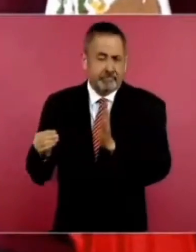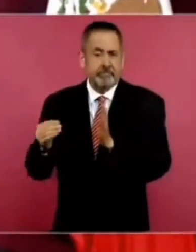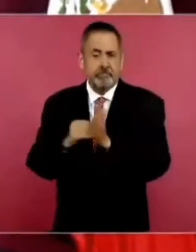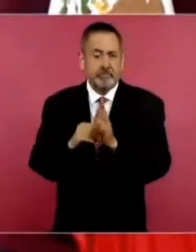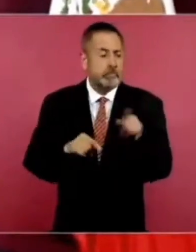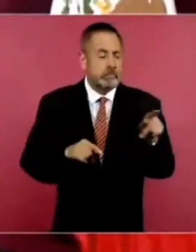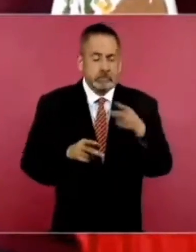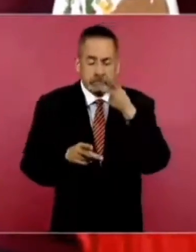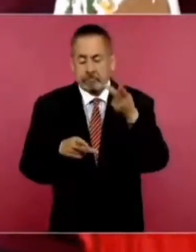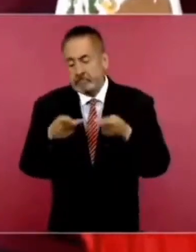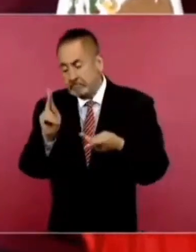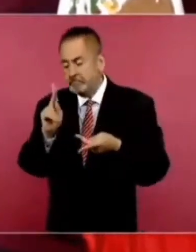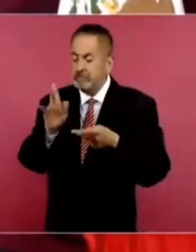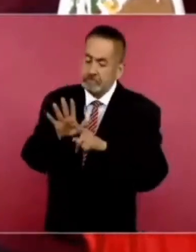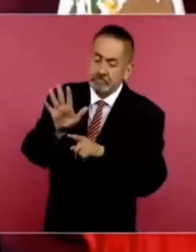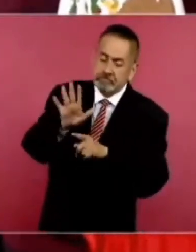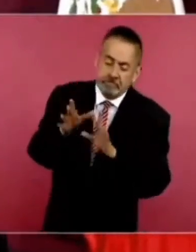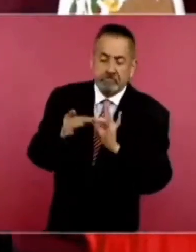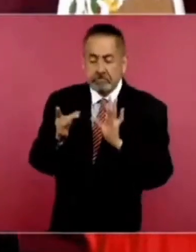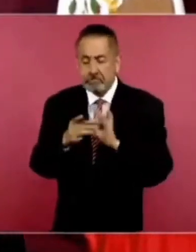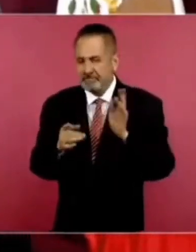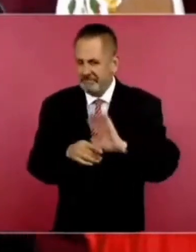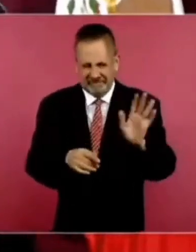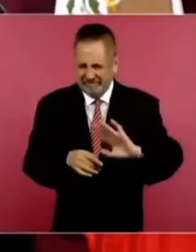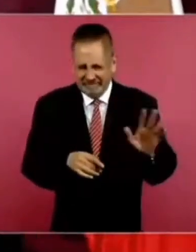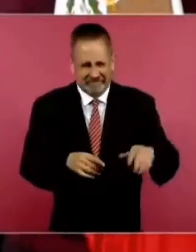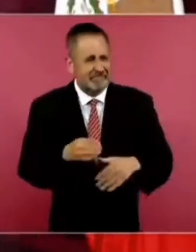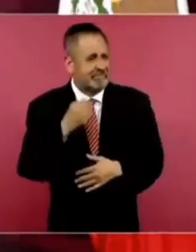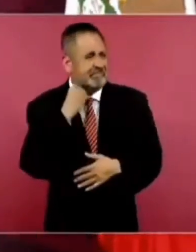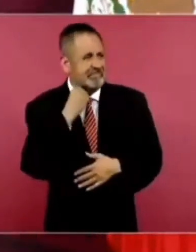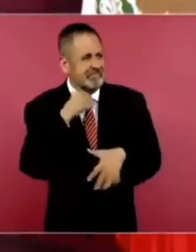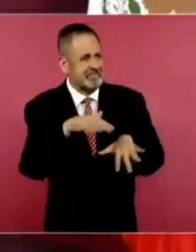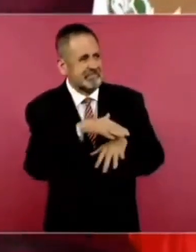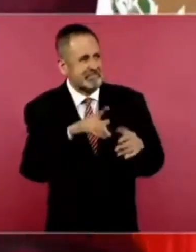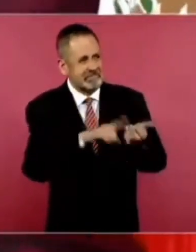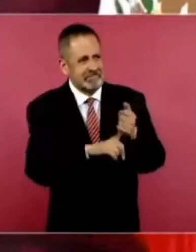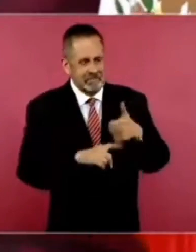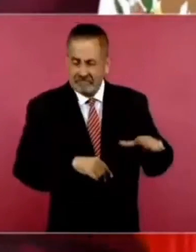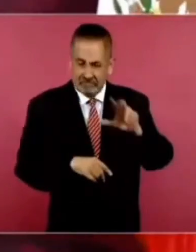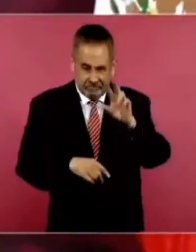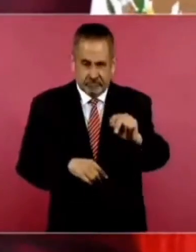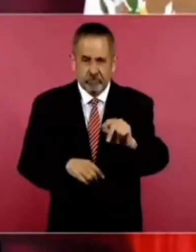a interpretaciones de estos abogados conservadores